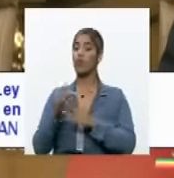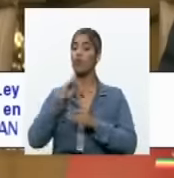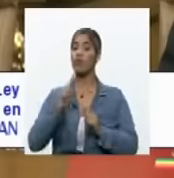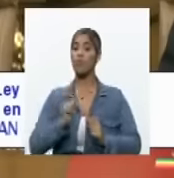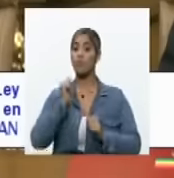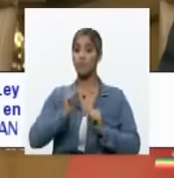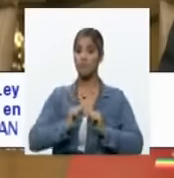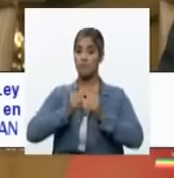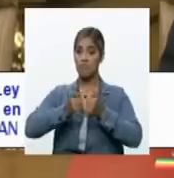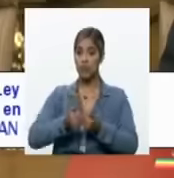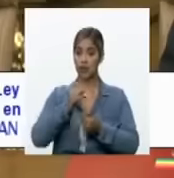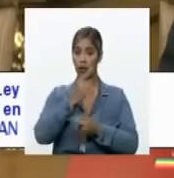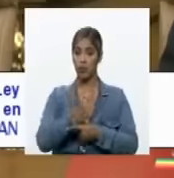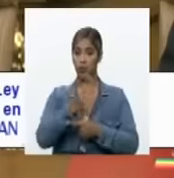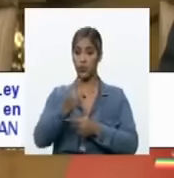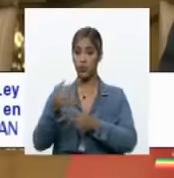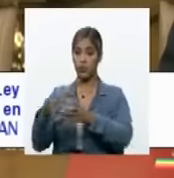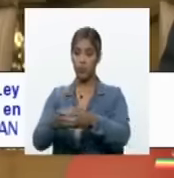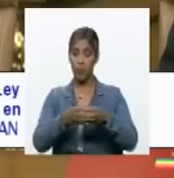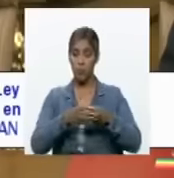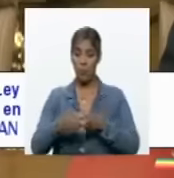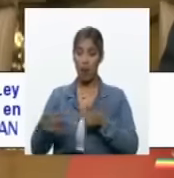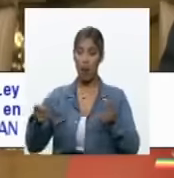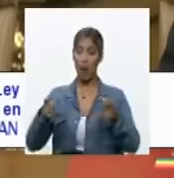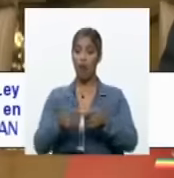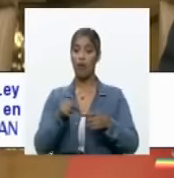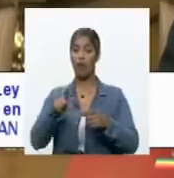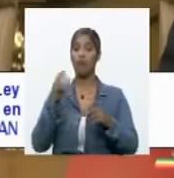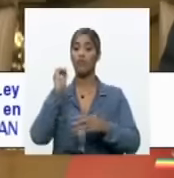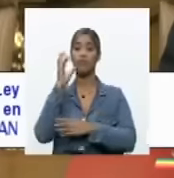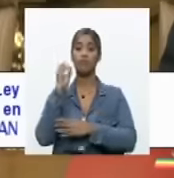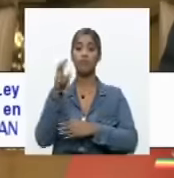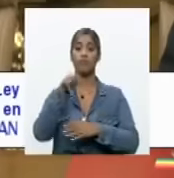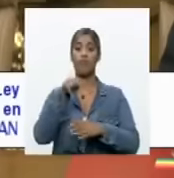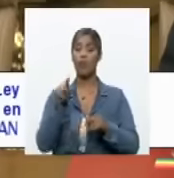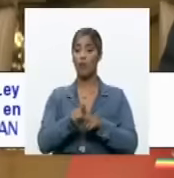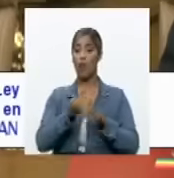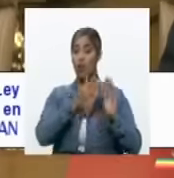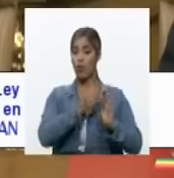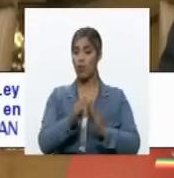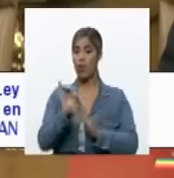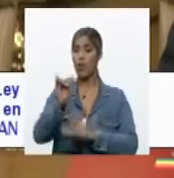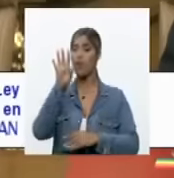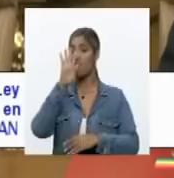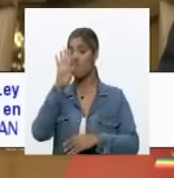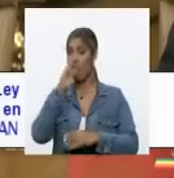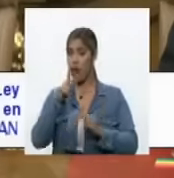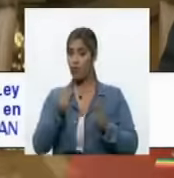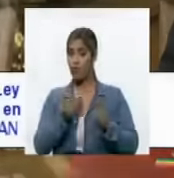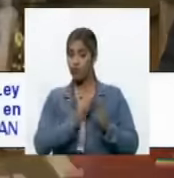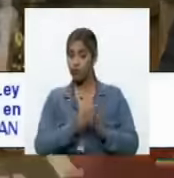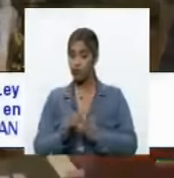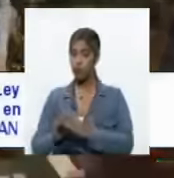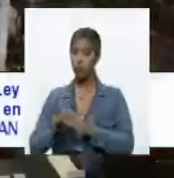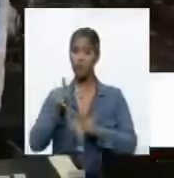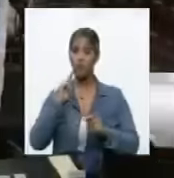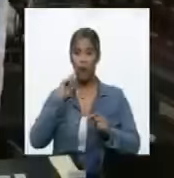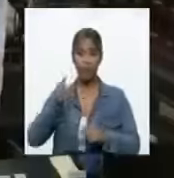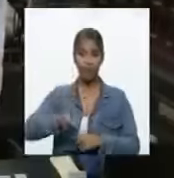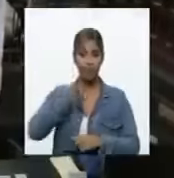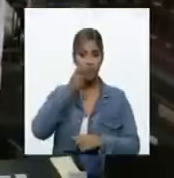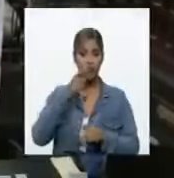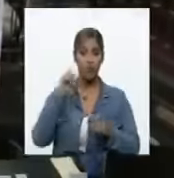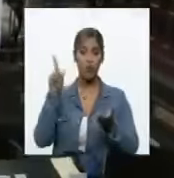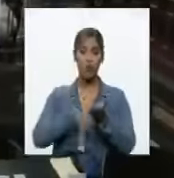primera sesión de cada uno de los consejos, del Parlamento Comunal y del Banco de la Comuna, y velará por el fiel cumplimiento